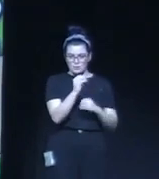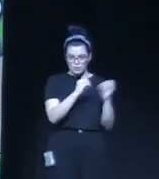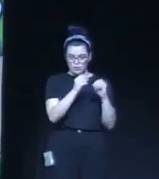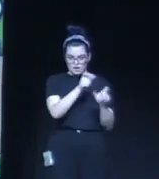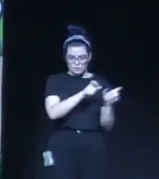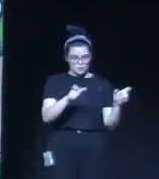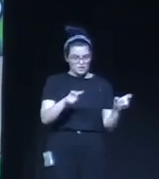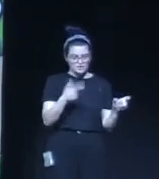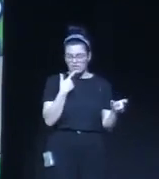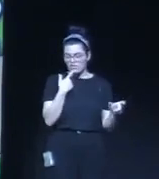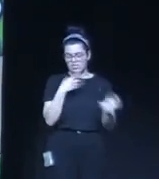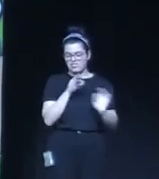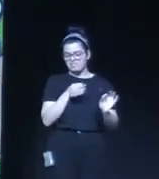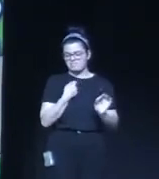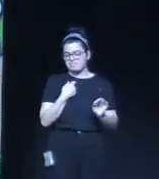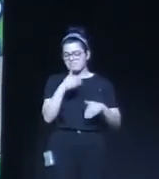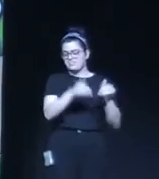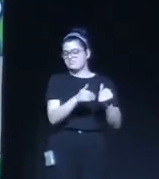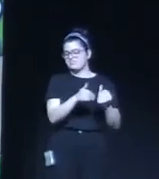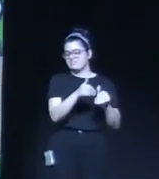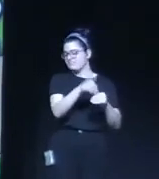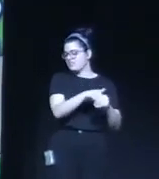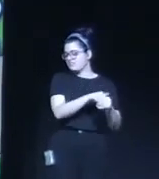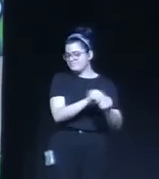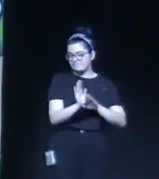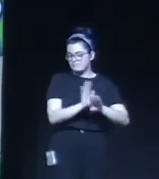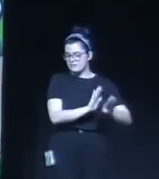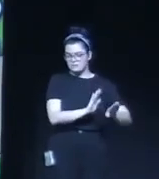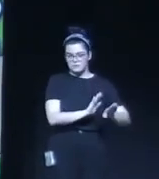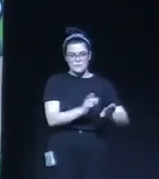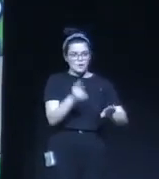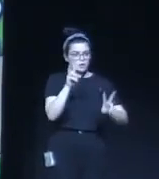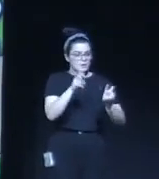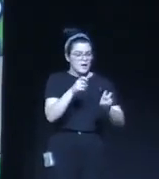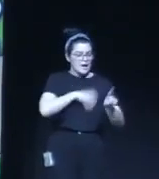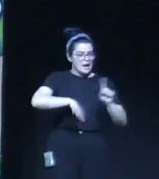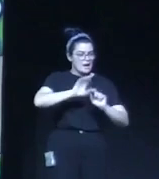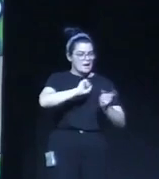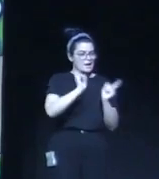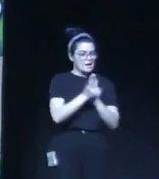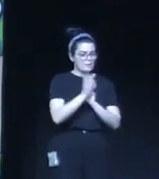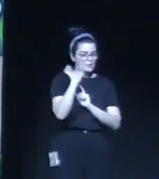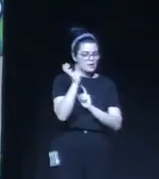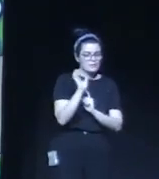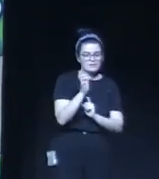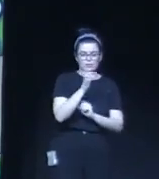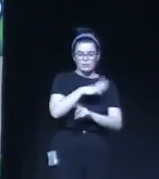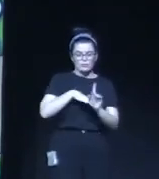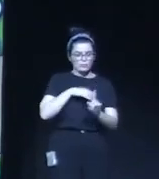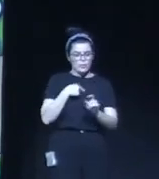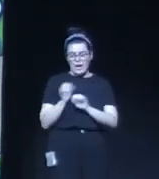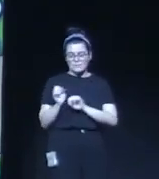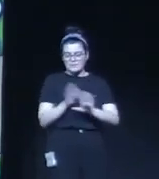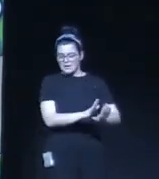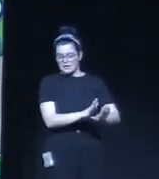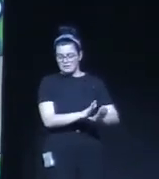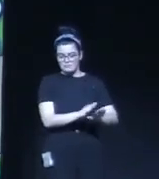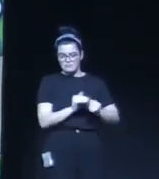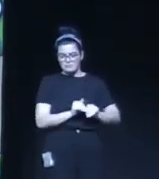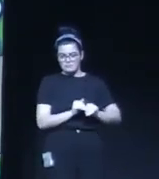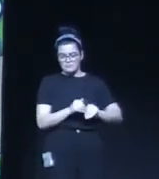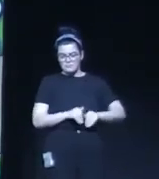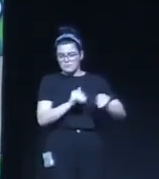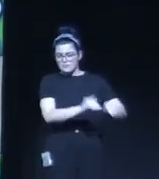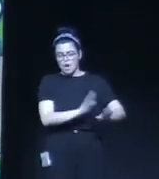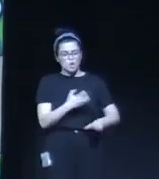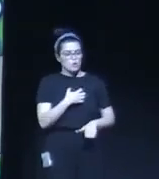cambio climático, otro tipo de problemas, o sea, nadie se puede abstener, porque al final es una cosa que en tu día a día vas a notar